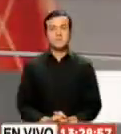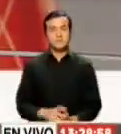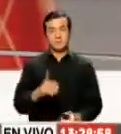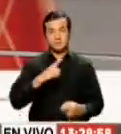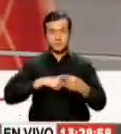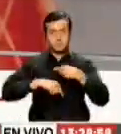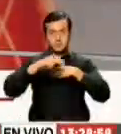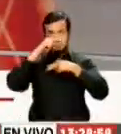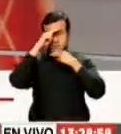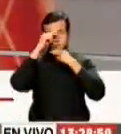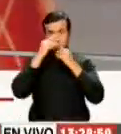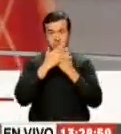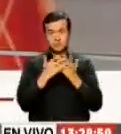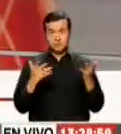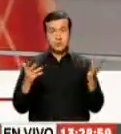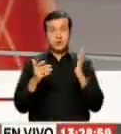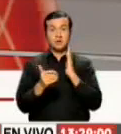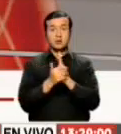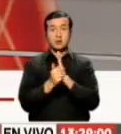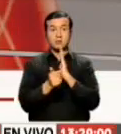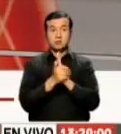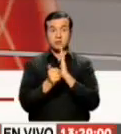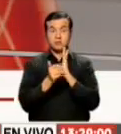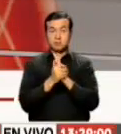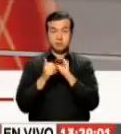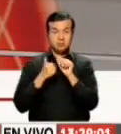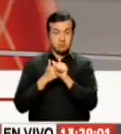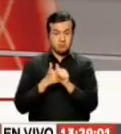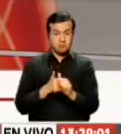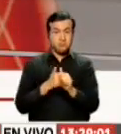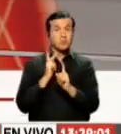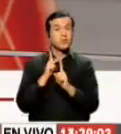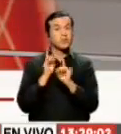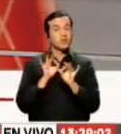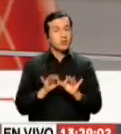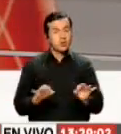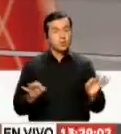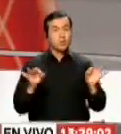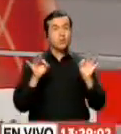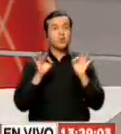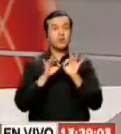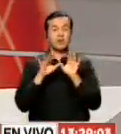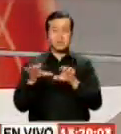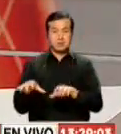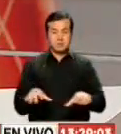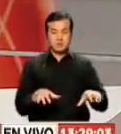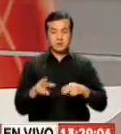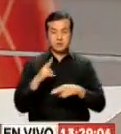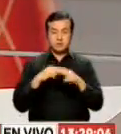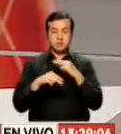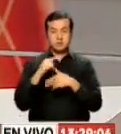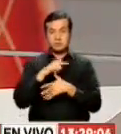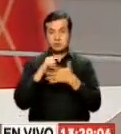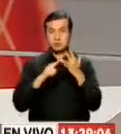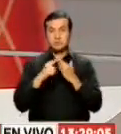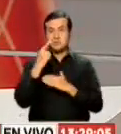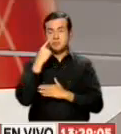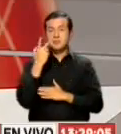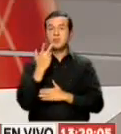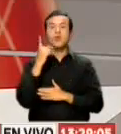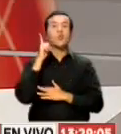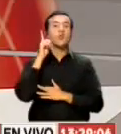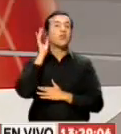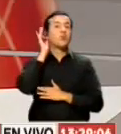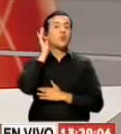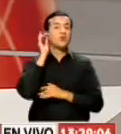Estamos de regreso con más noticias. La capacitación y la constancia son claves para emprender una actividad comercial. A continuación conoceremos cómo una